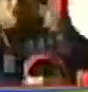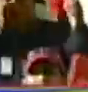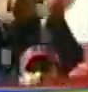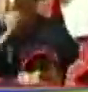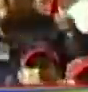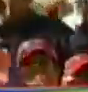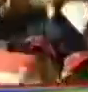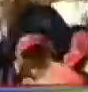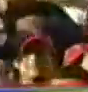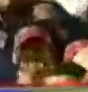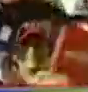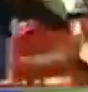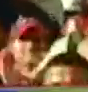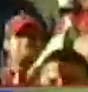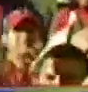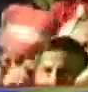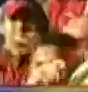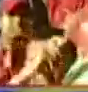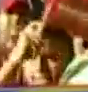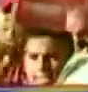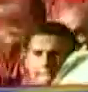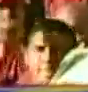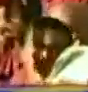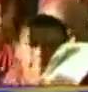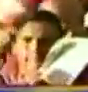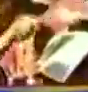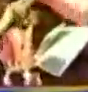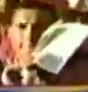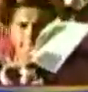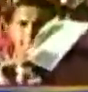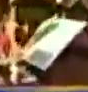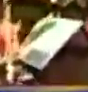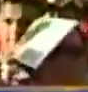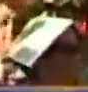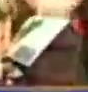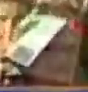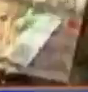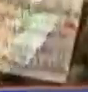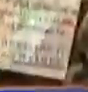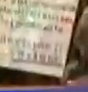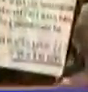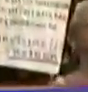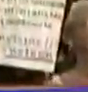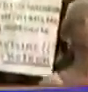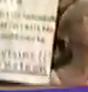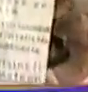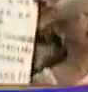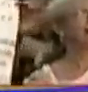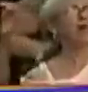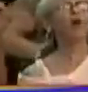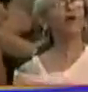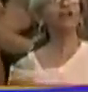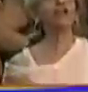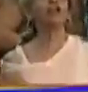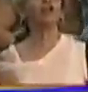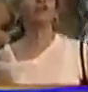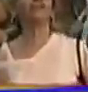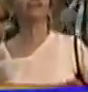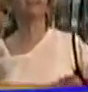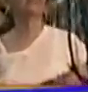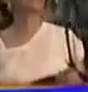Internacional de Comunicación, que finaliza este 4 de diciembre, donde participan 137